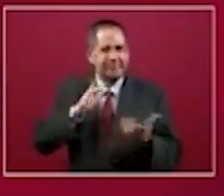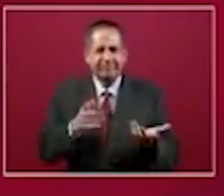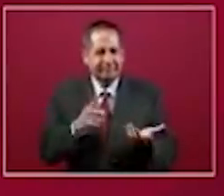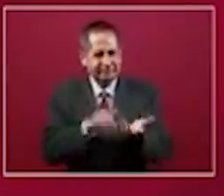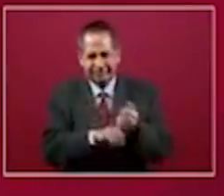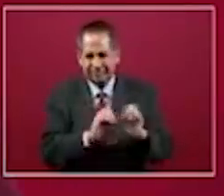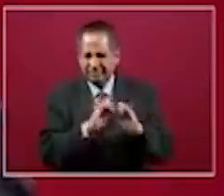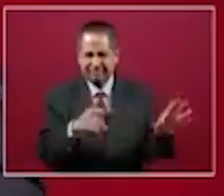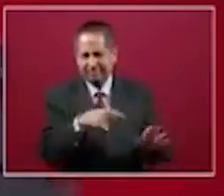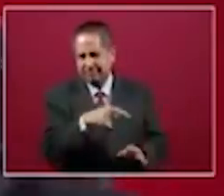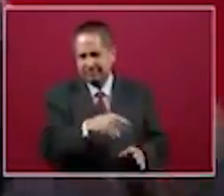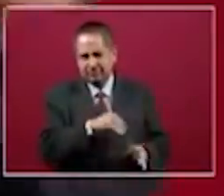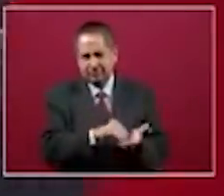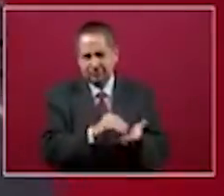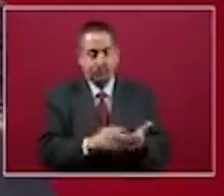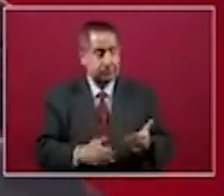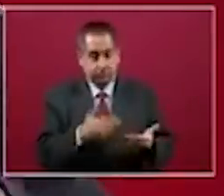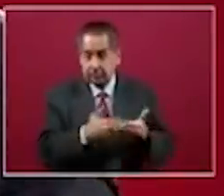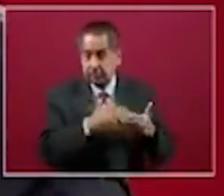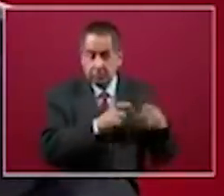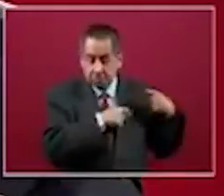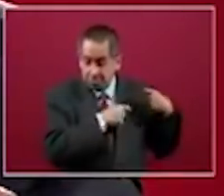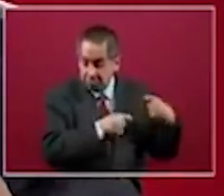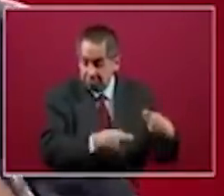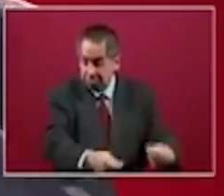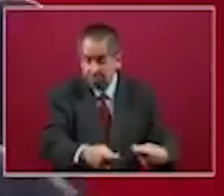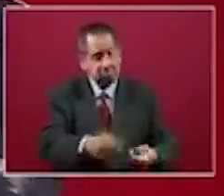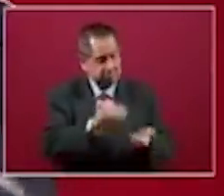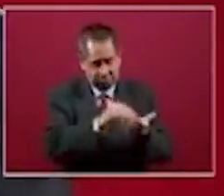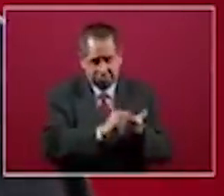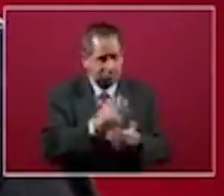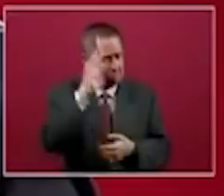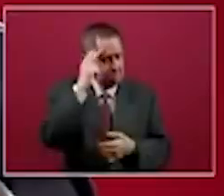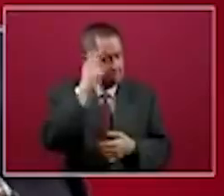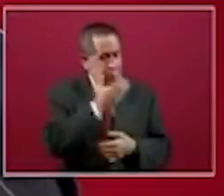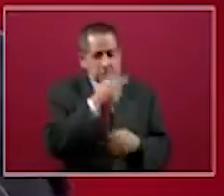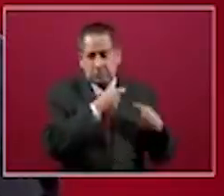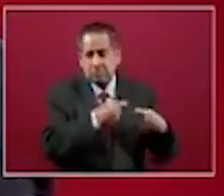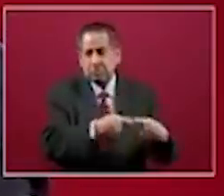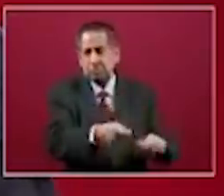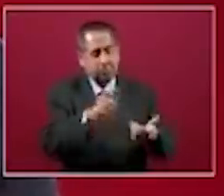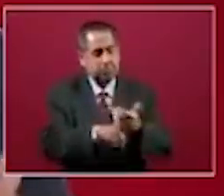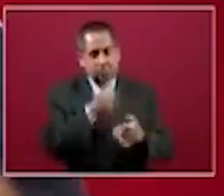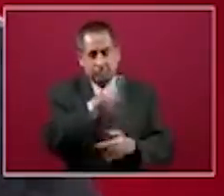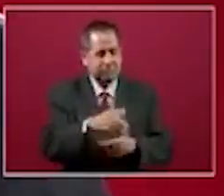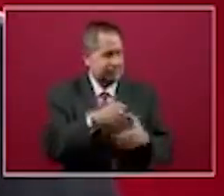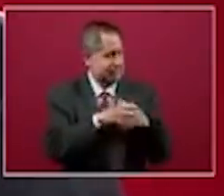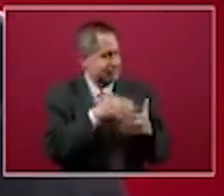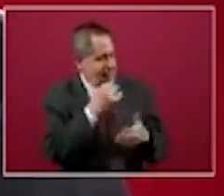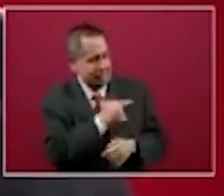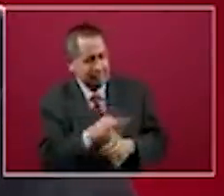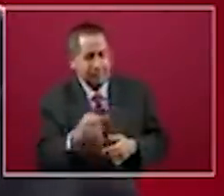es clarísimo. Y hasta ahora, hasta estos tiempos, imagínense